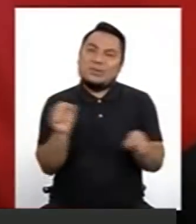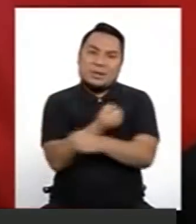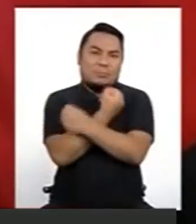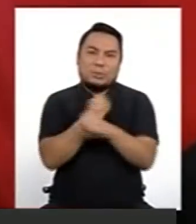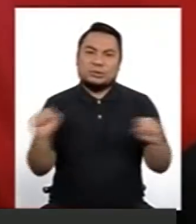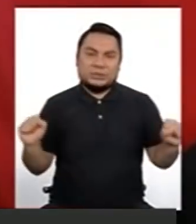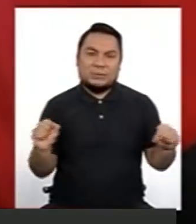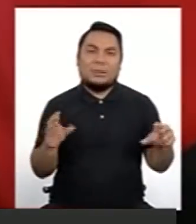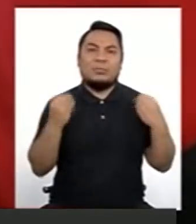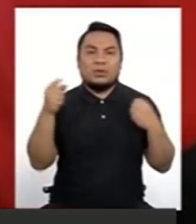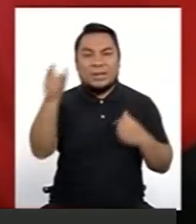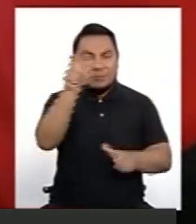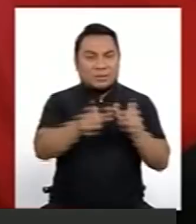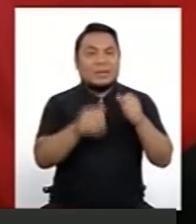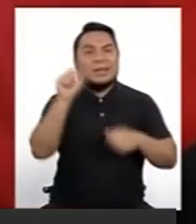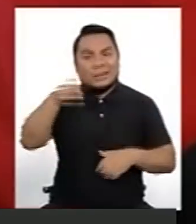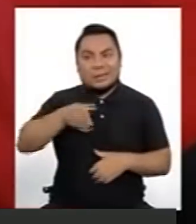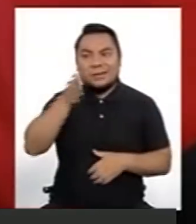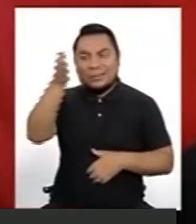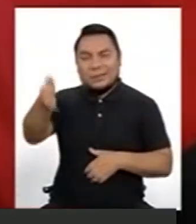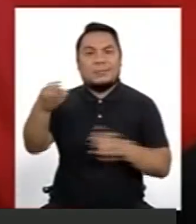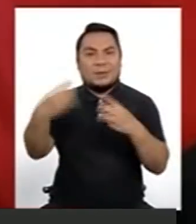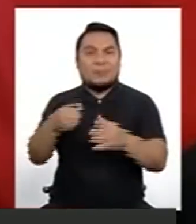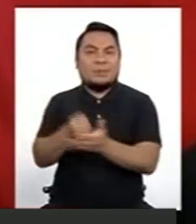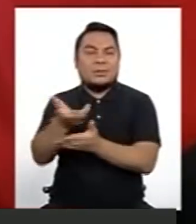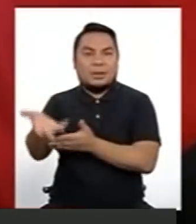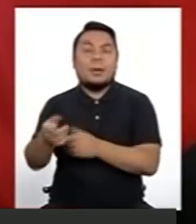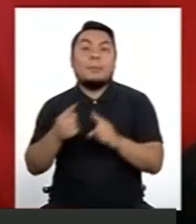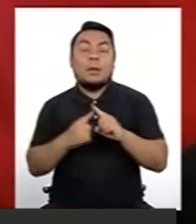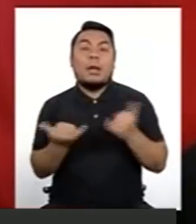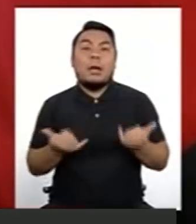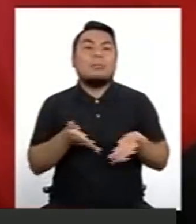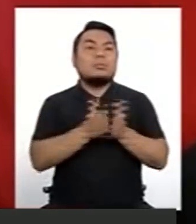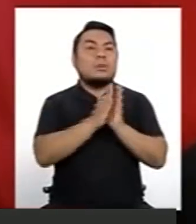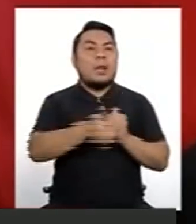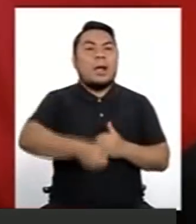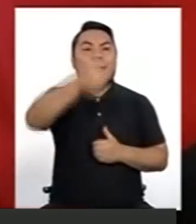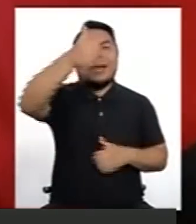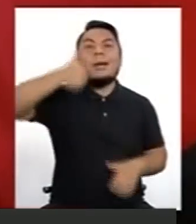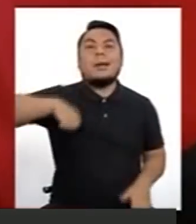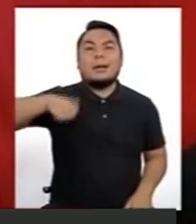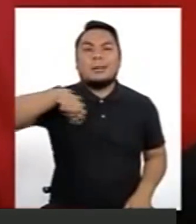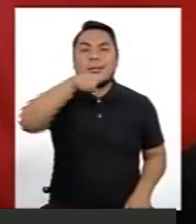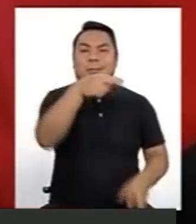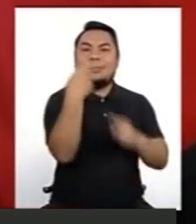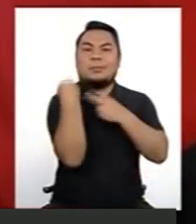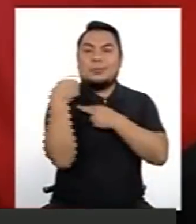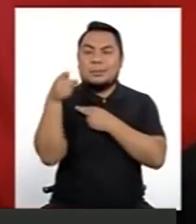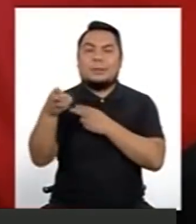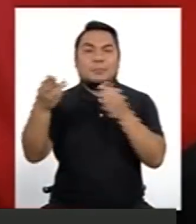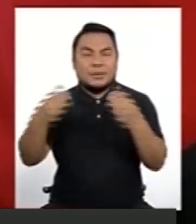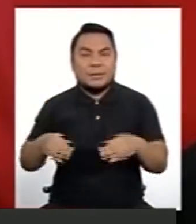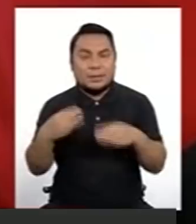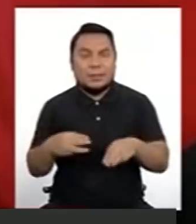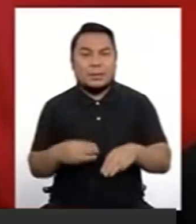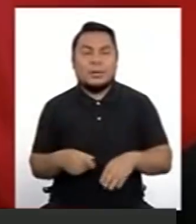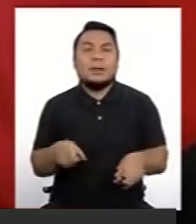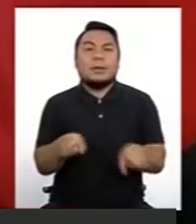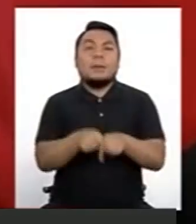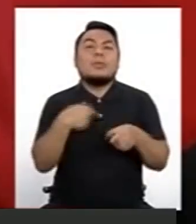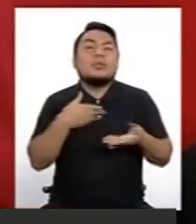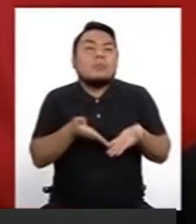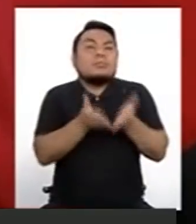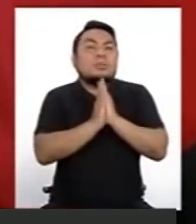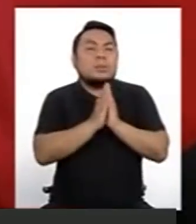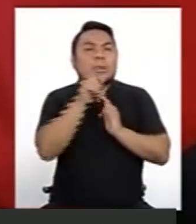alimentos? Tiene que ir al mercado. Pero es ahí donde pedimos a la autoridad local, el alcalde que está a cargo del mercado. Y también le